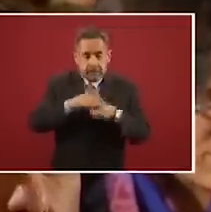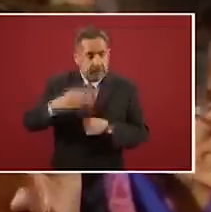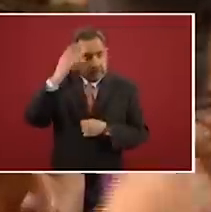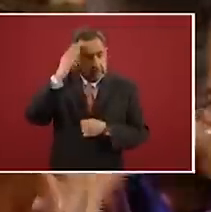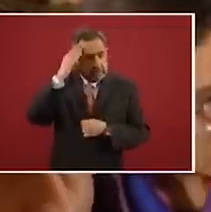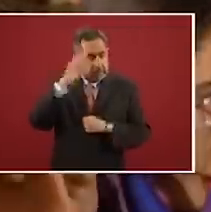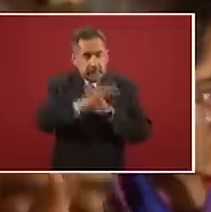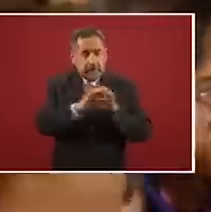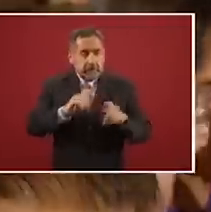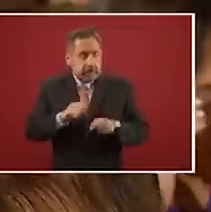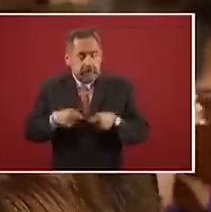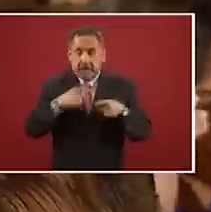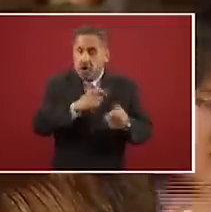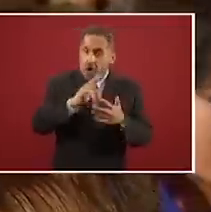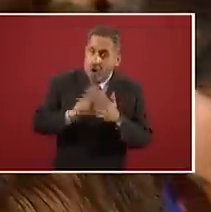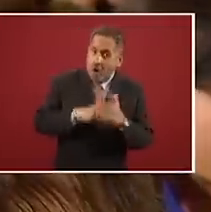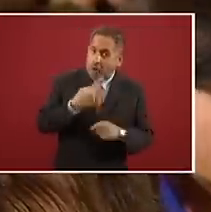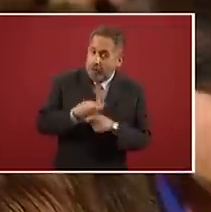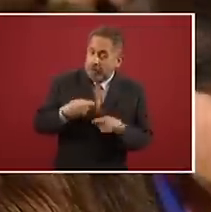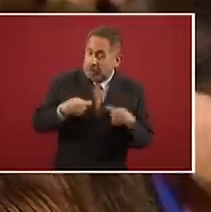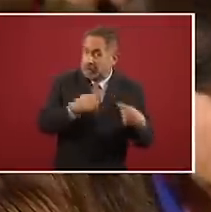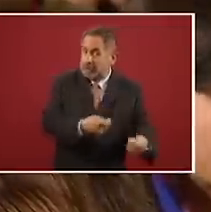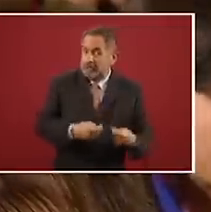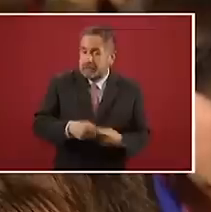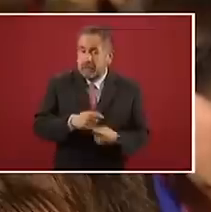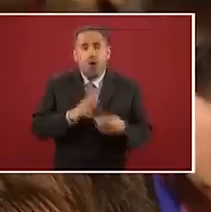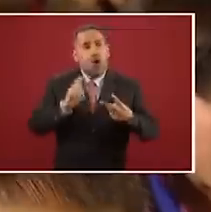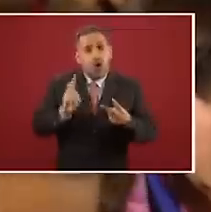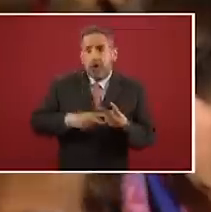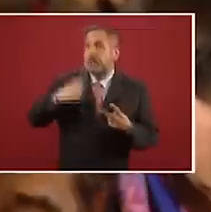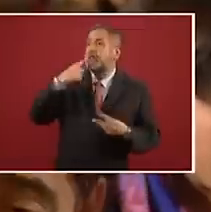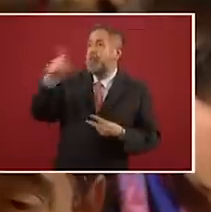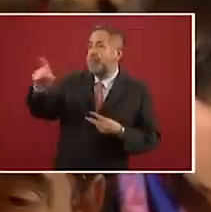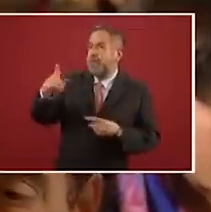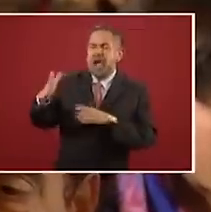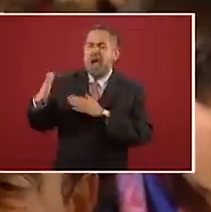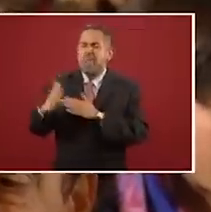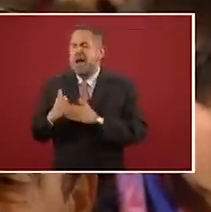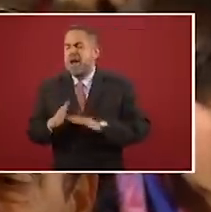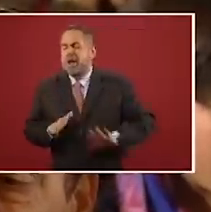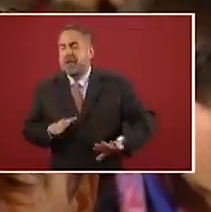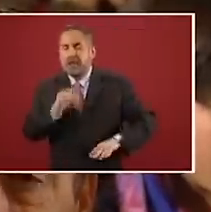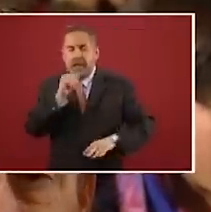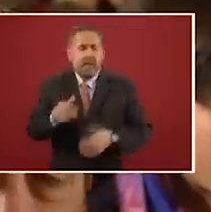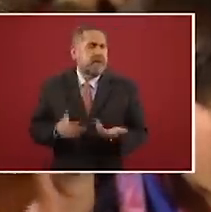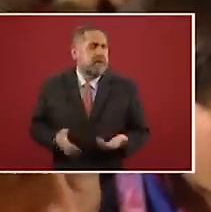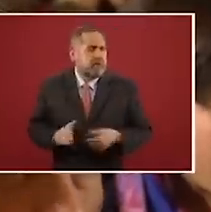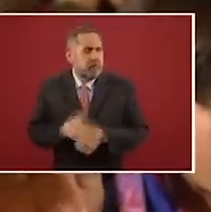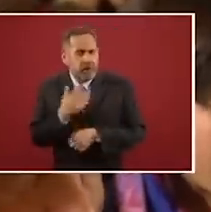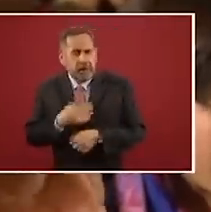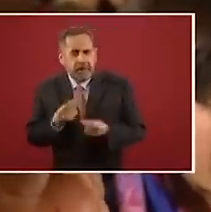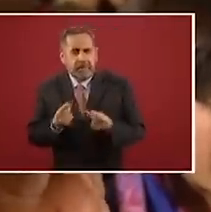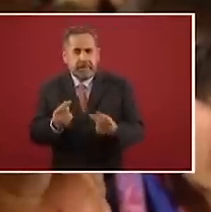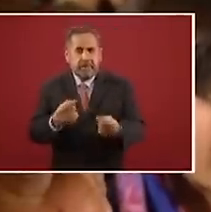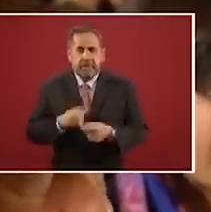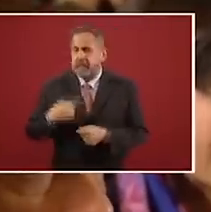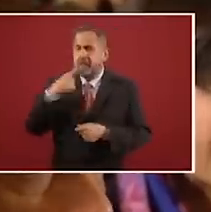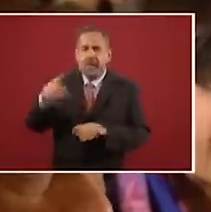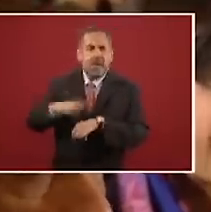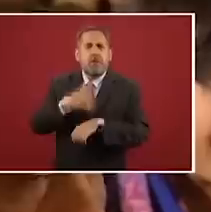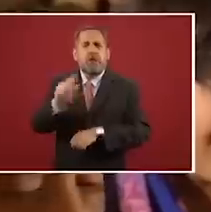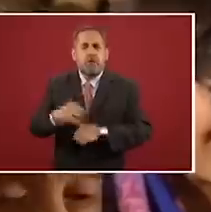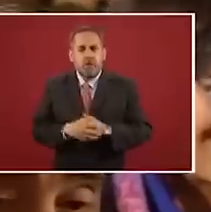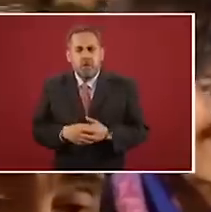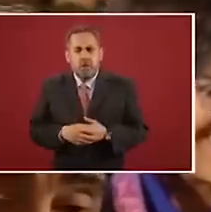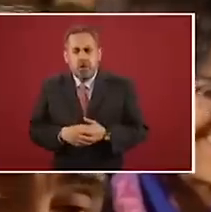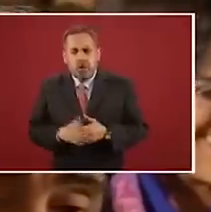su reconocimiento y las demandas estén nuevamente congeladas. ¿Por qué no se agiliza el proceso de la demanda? ¿Por qué